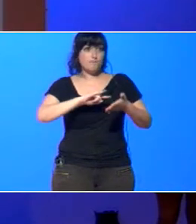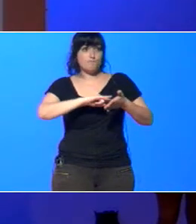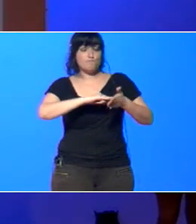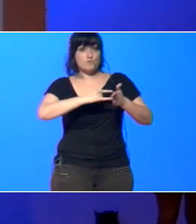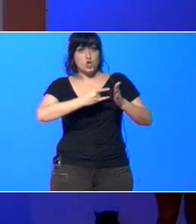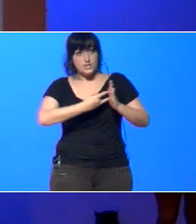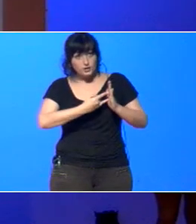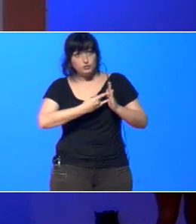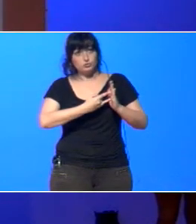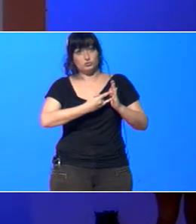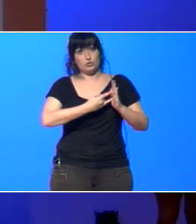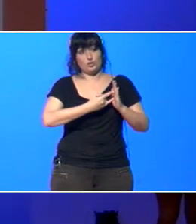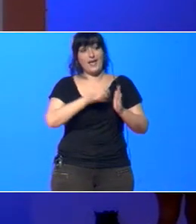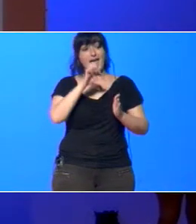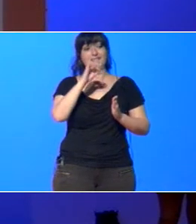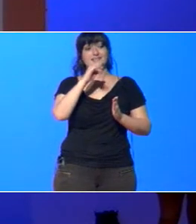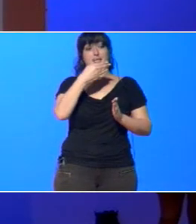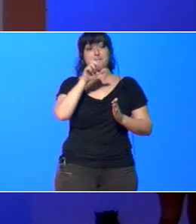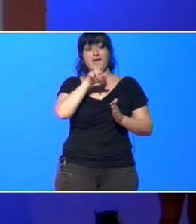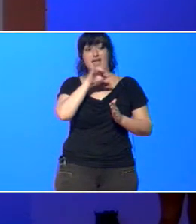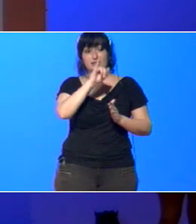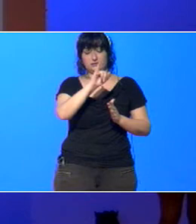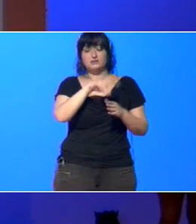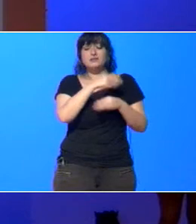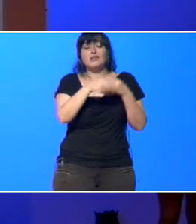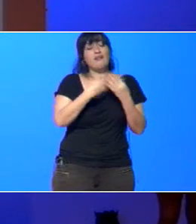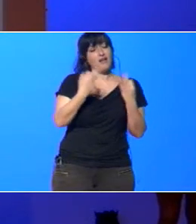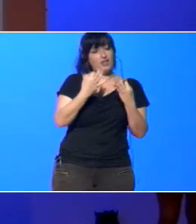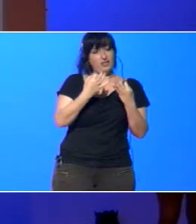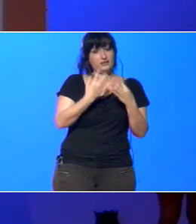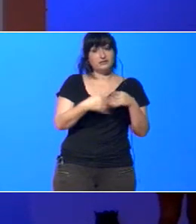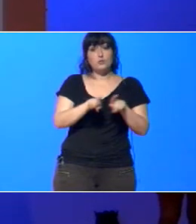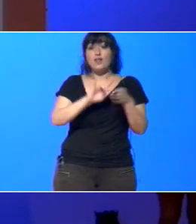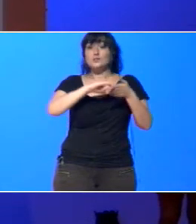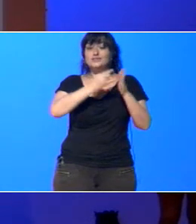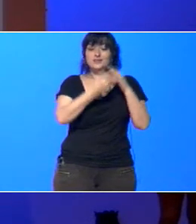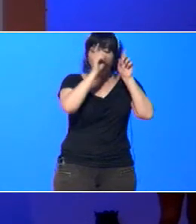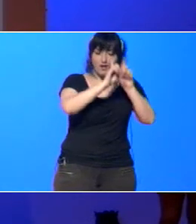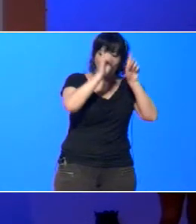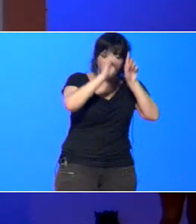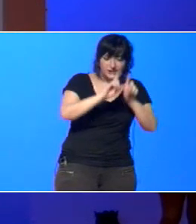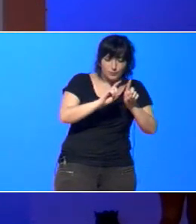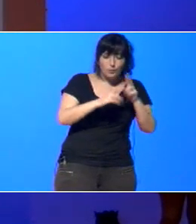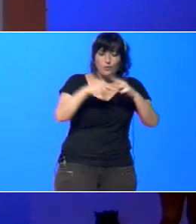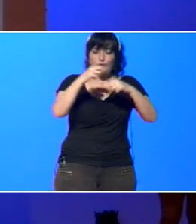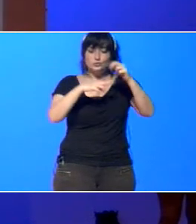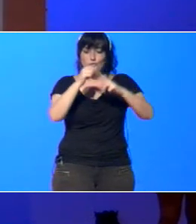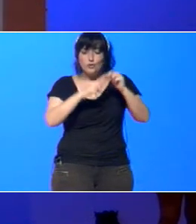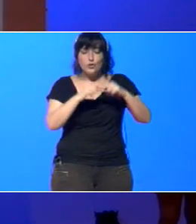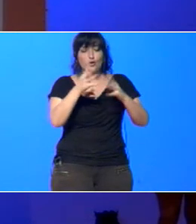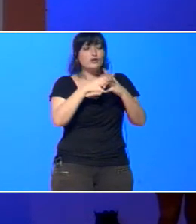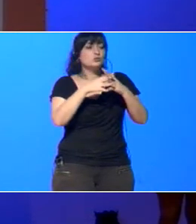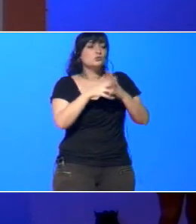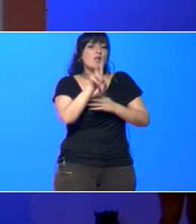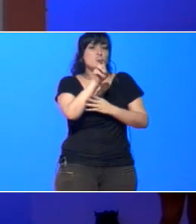el marco Heziberri 2020 lo que hace es una nueva articulación del sistema educativo que lo hace más práctico y